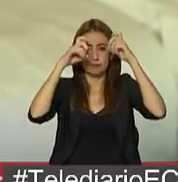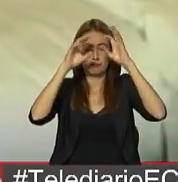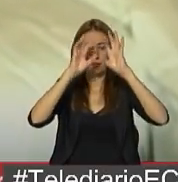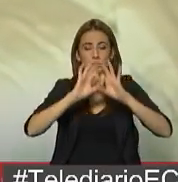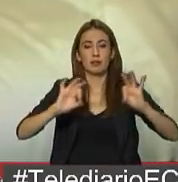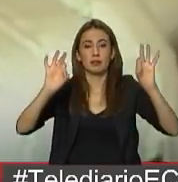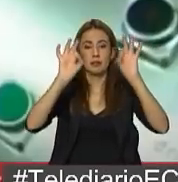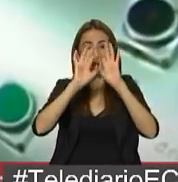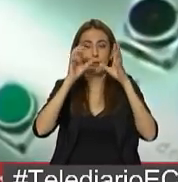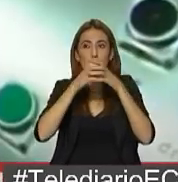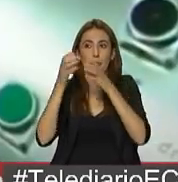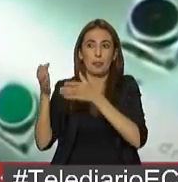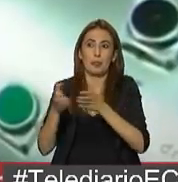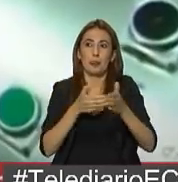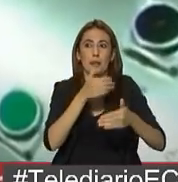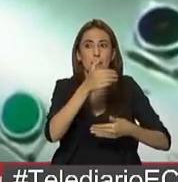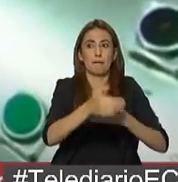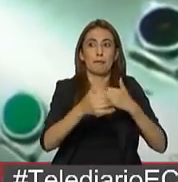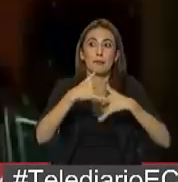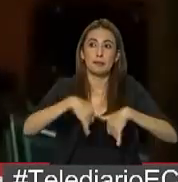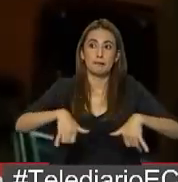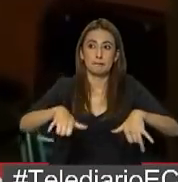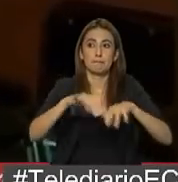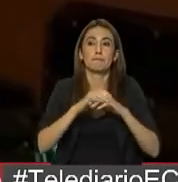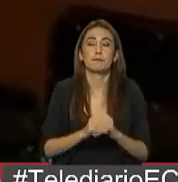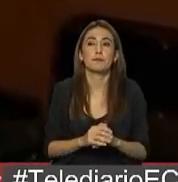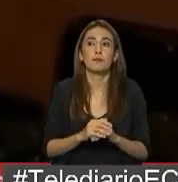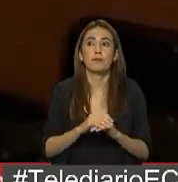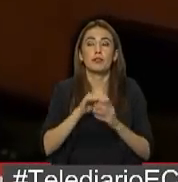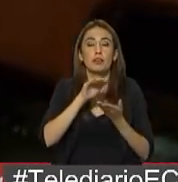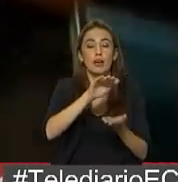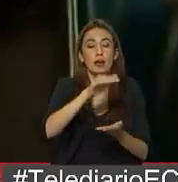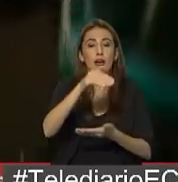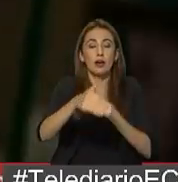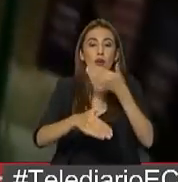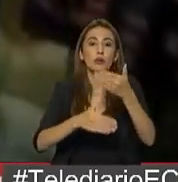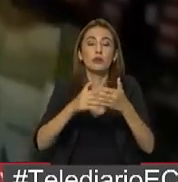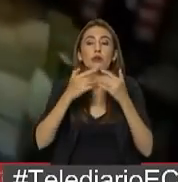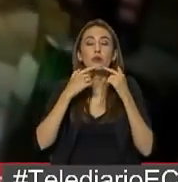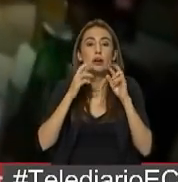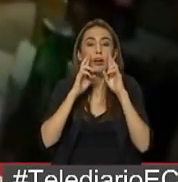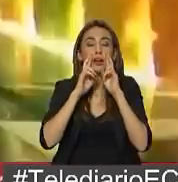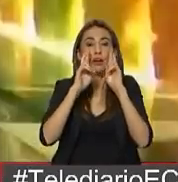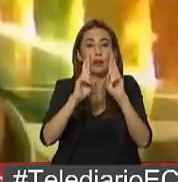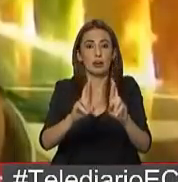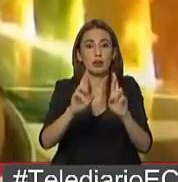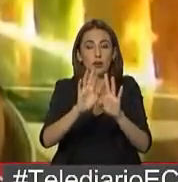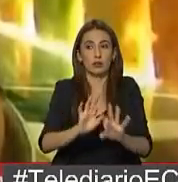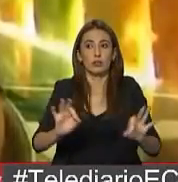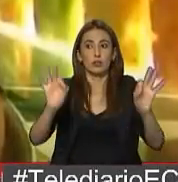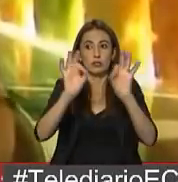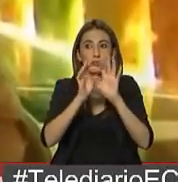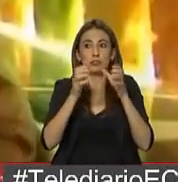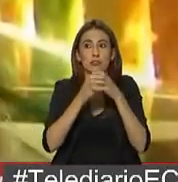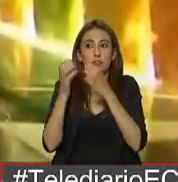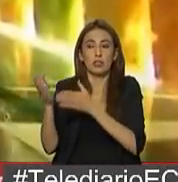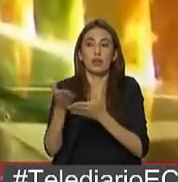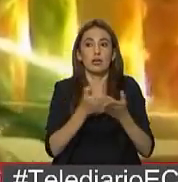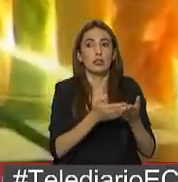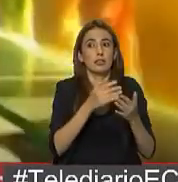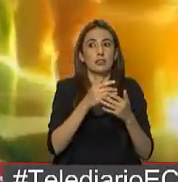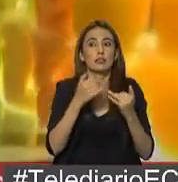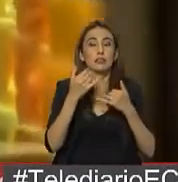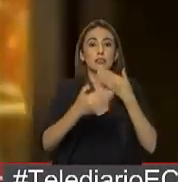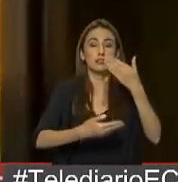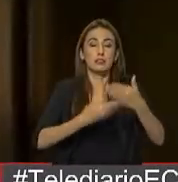altas y que la recesión es inevitable. Pero a pesar del optimismo del gobierno, también reconocen que el aumento de infecciones por coronavirus es